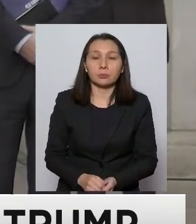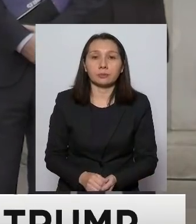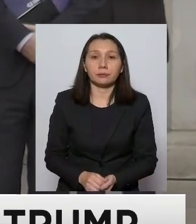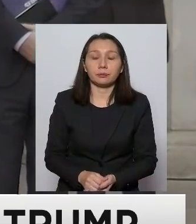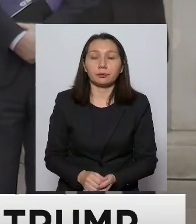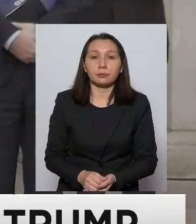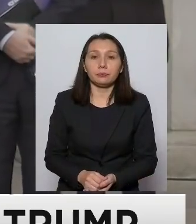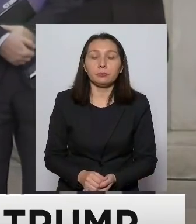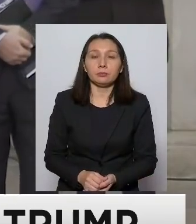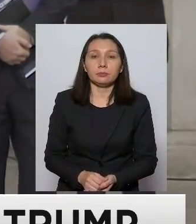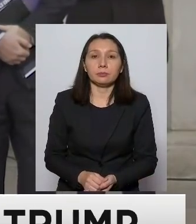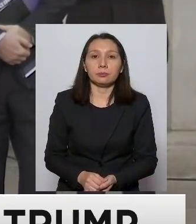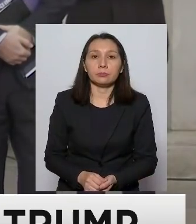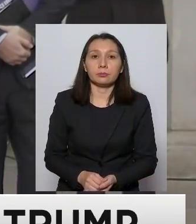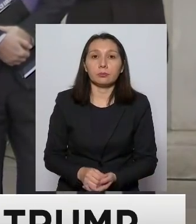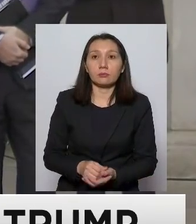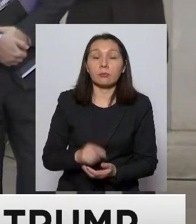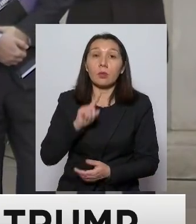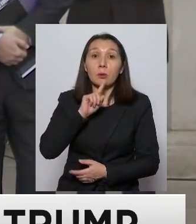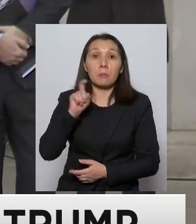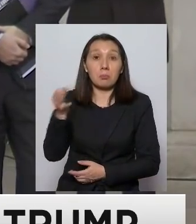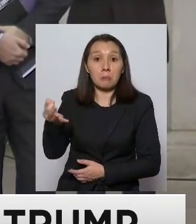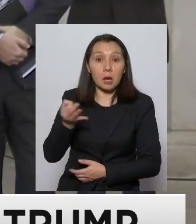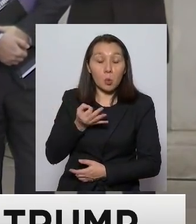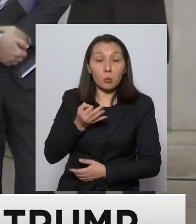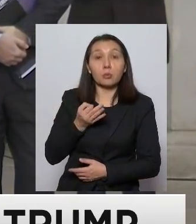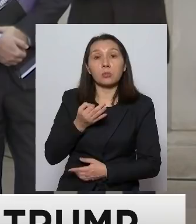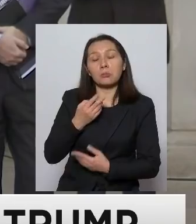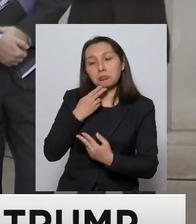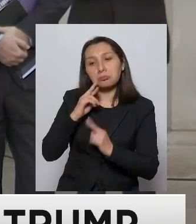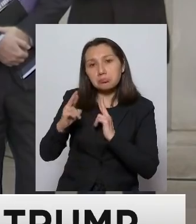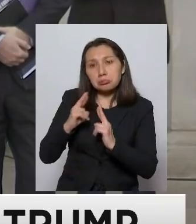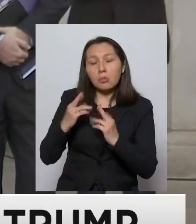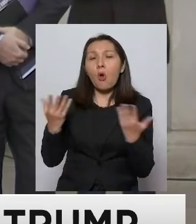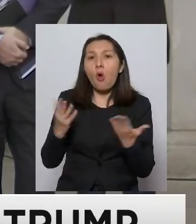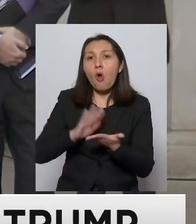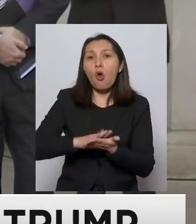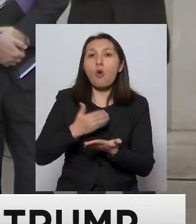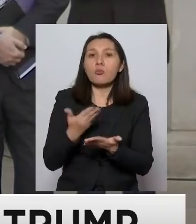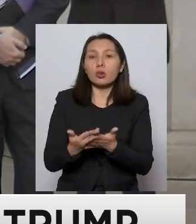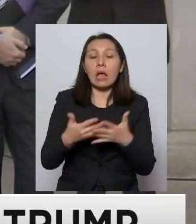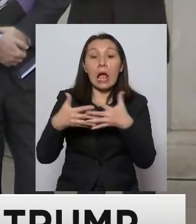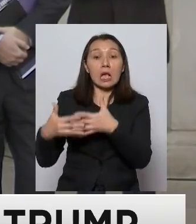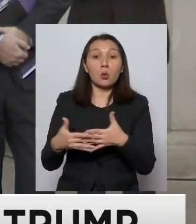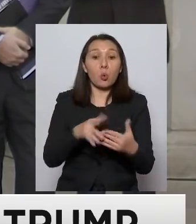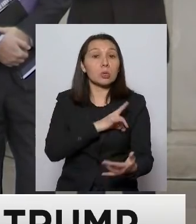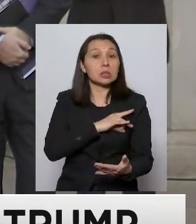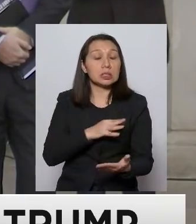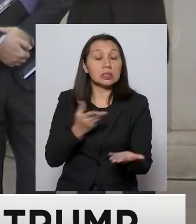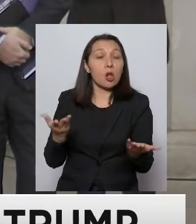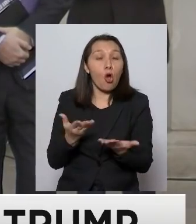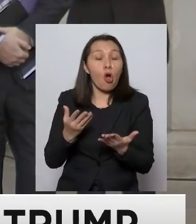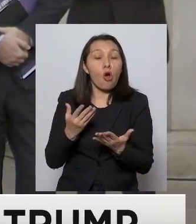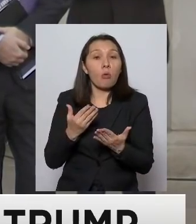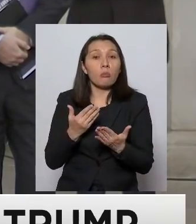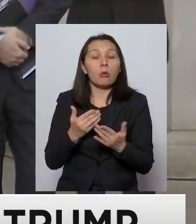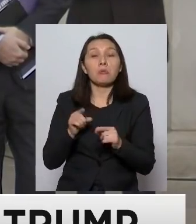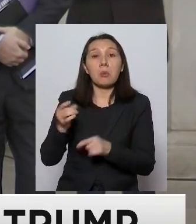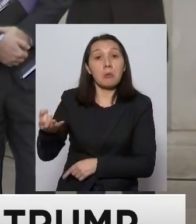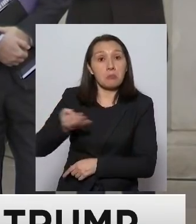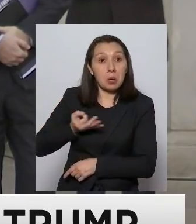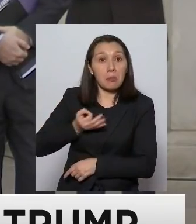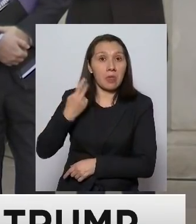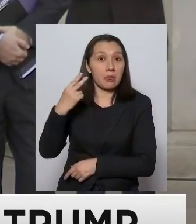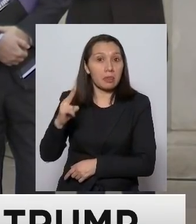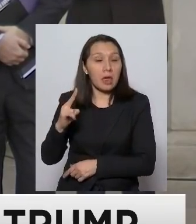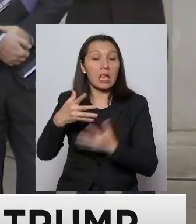nos preguntó y comentamos respecto a cómo estamos enfrentando Estados Unidos y Chile. Él me contó,